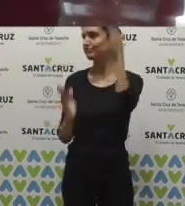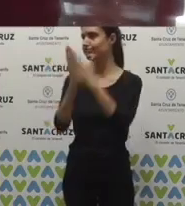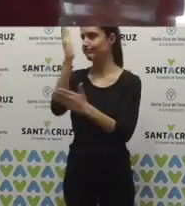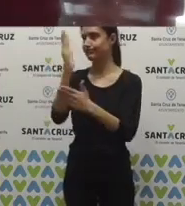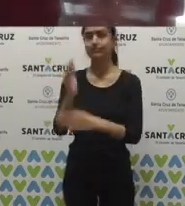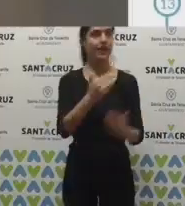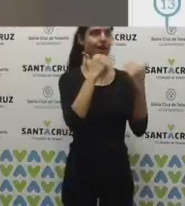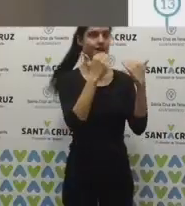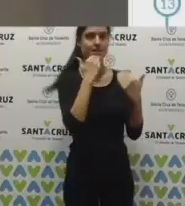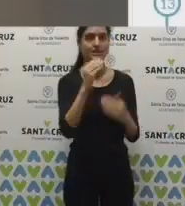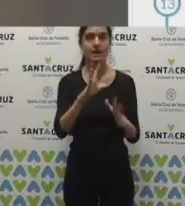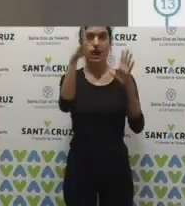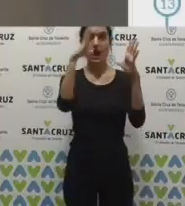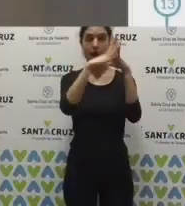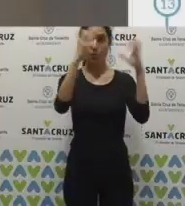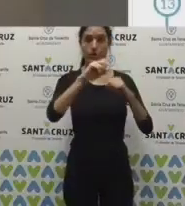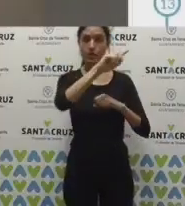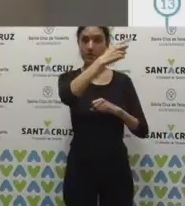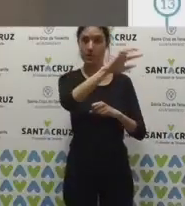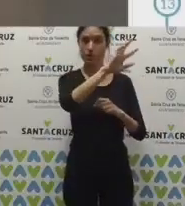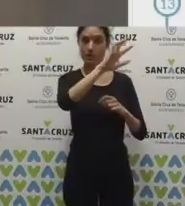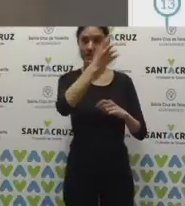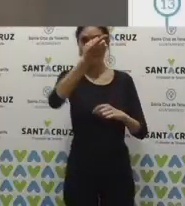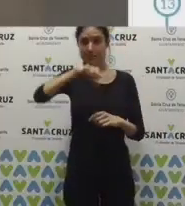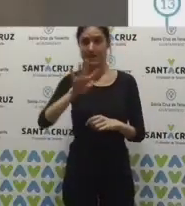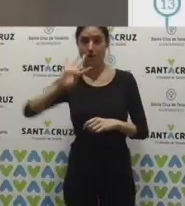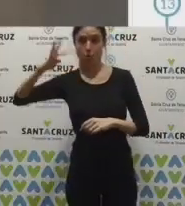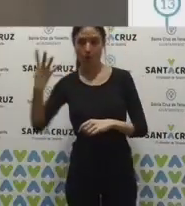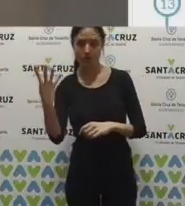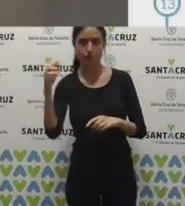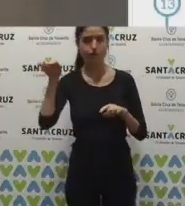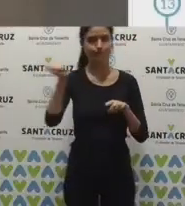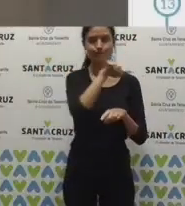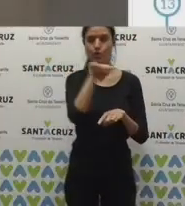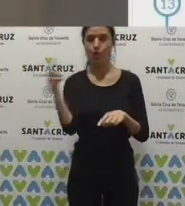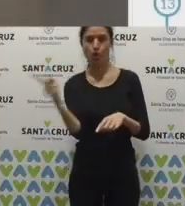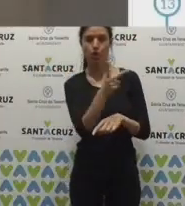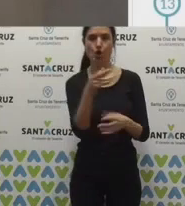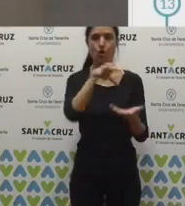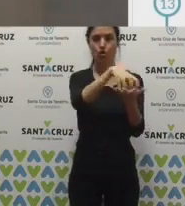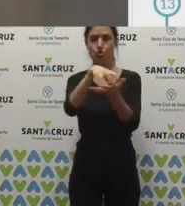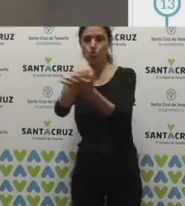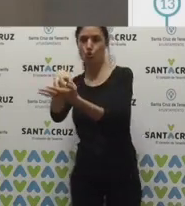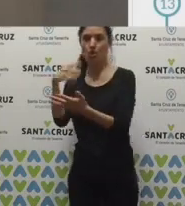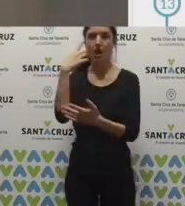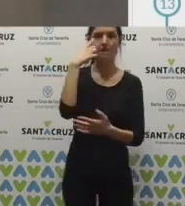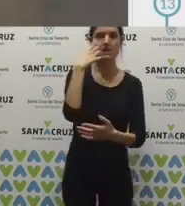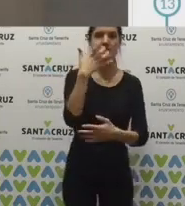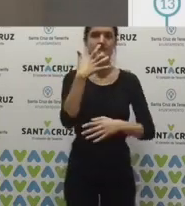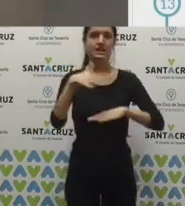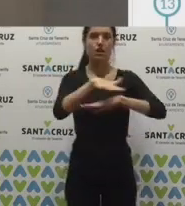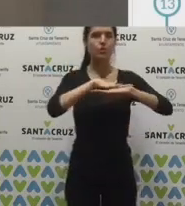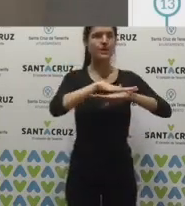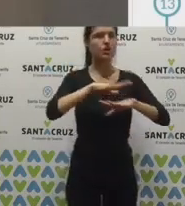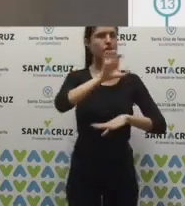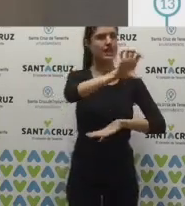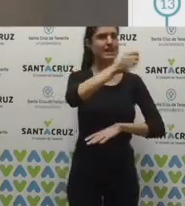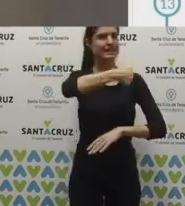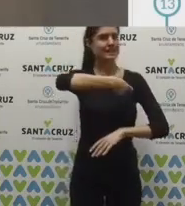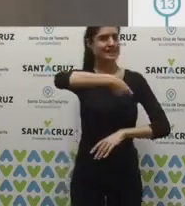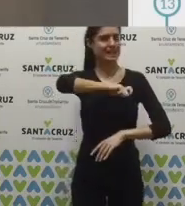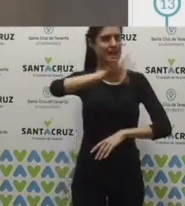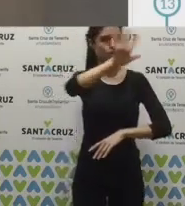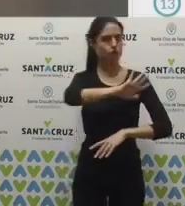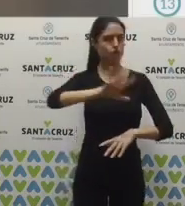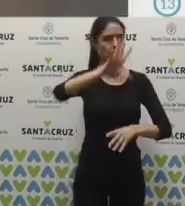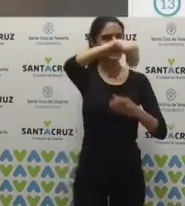bueno los acuerdos 1º y 4º intentan generar dudas respecto a si el actual gobierno del estado formado por salvavidas podemos está utilizando